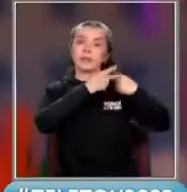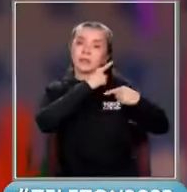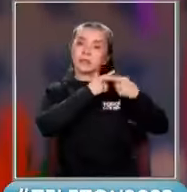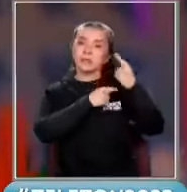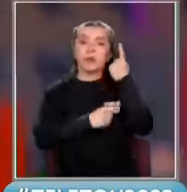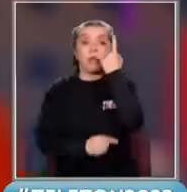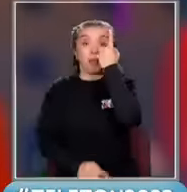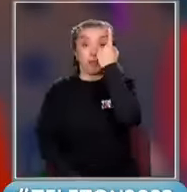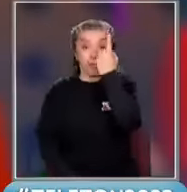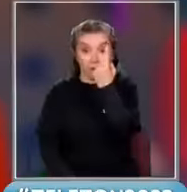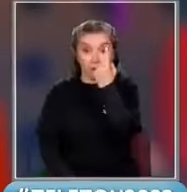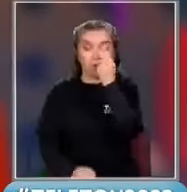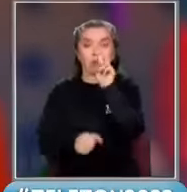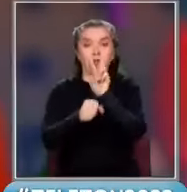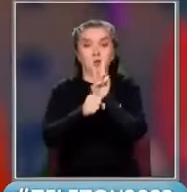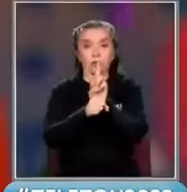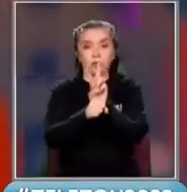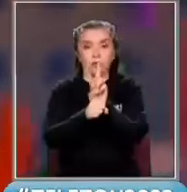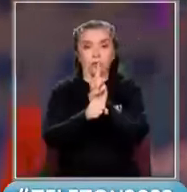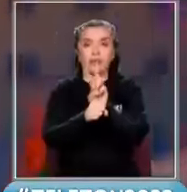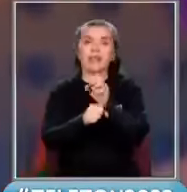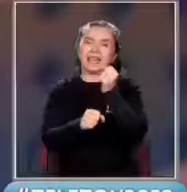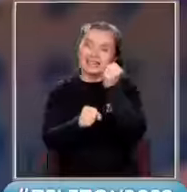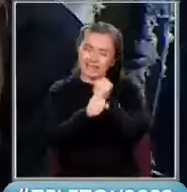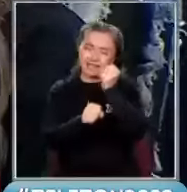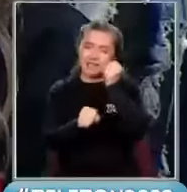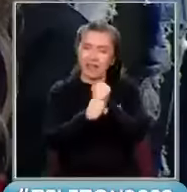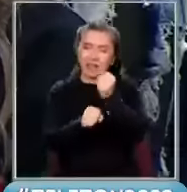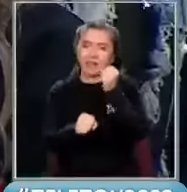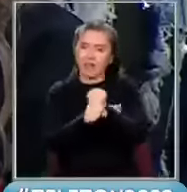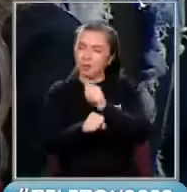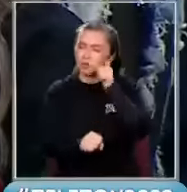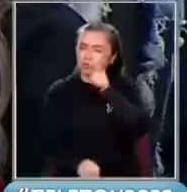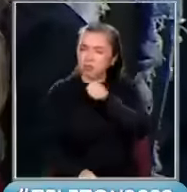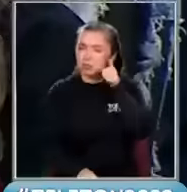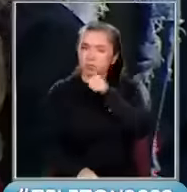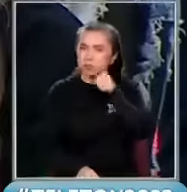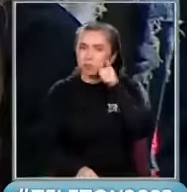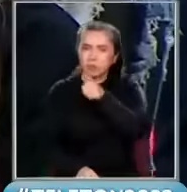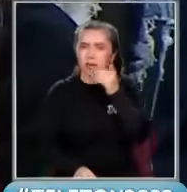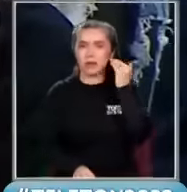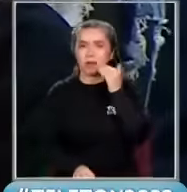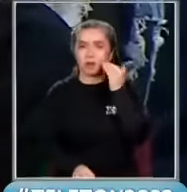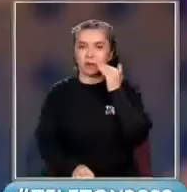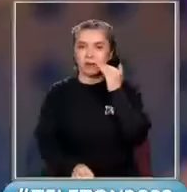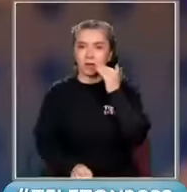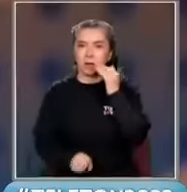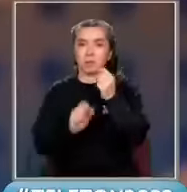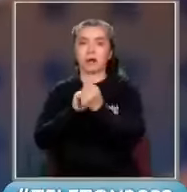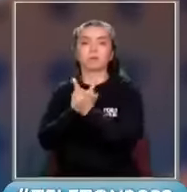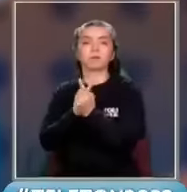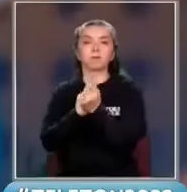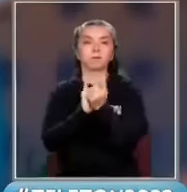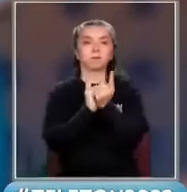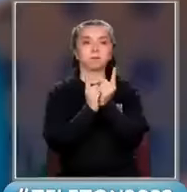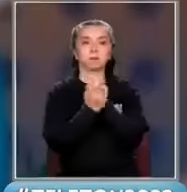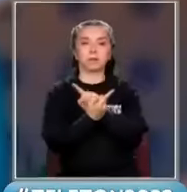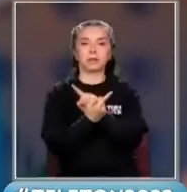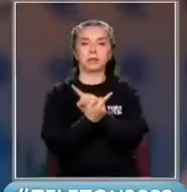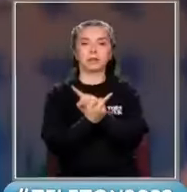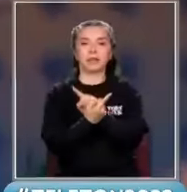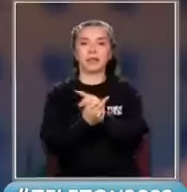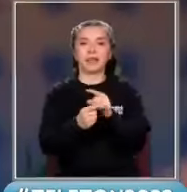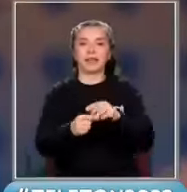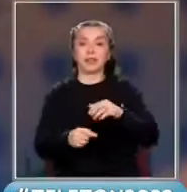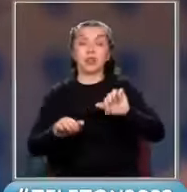uno de esos profesores que trabaja cotidianamente con nuestros niños para convertirlos en estos